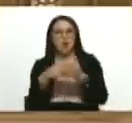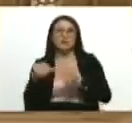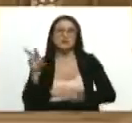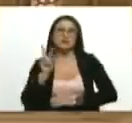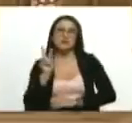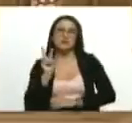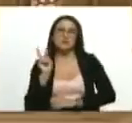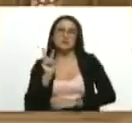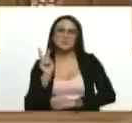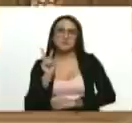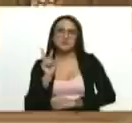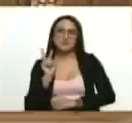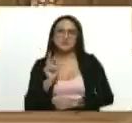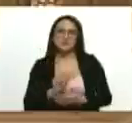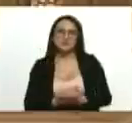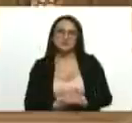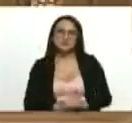Venezuela,